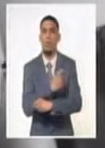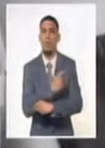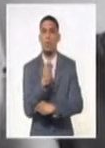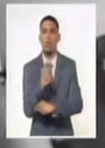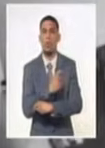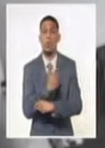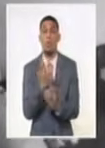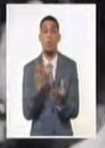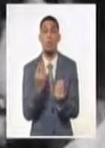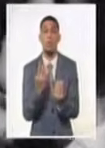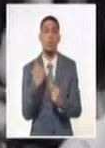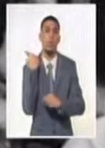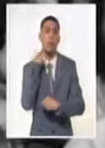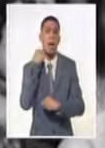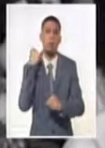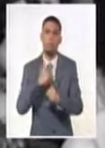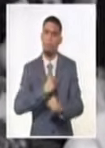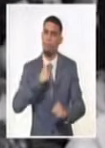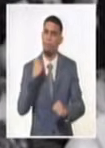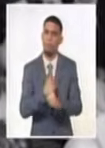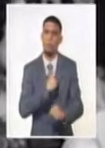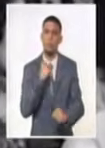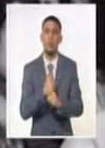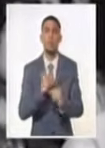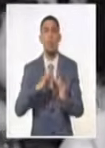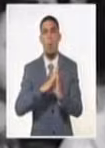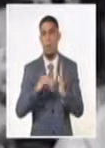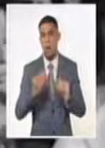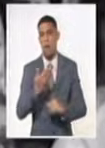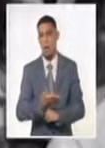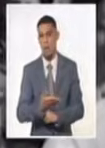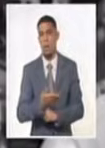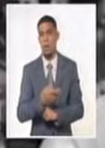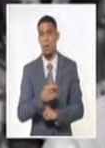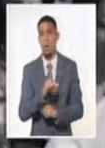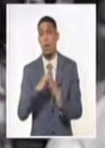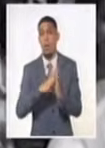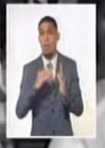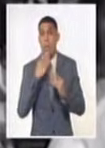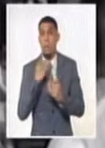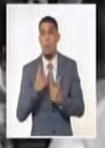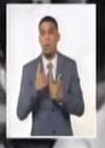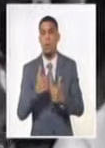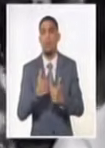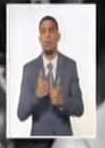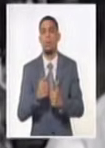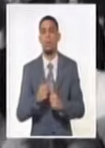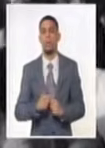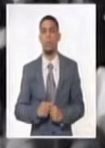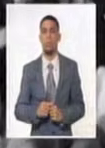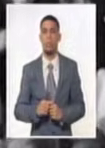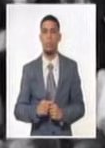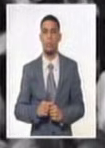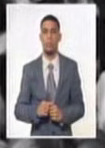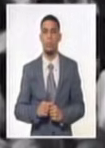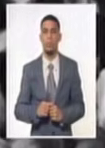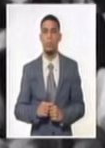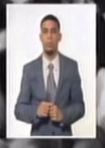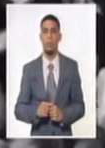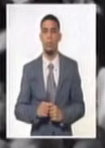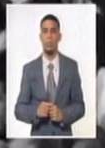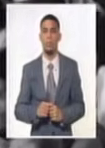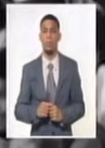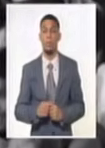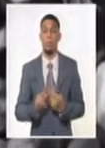años laborando. Hay que tomar de ellos lo mejor, el resumen de las mejores experiencias. Pero hay